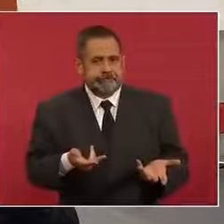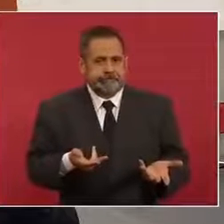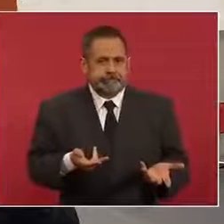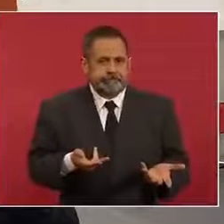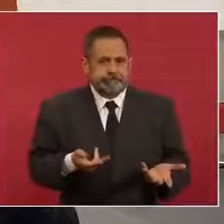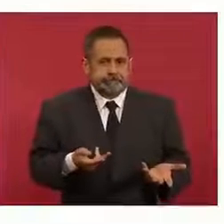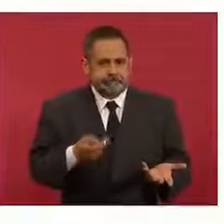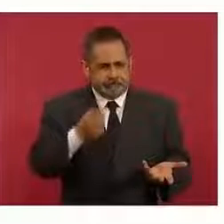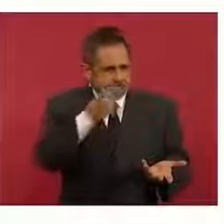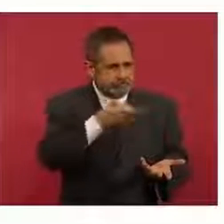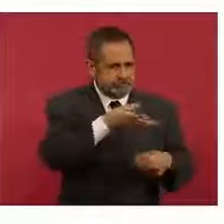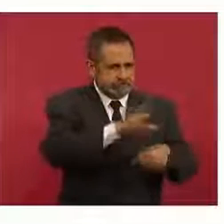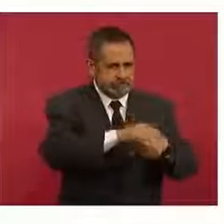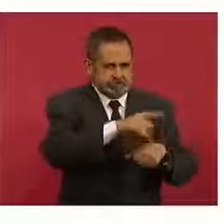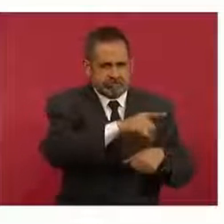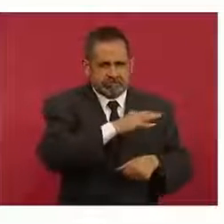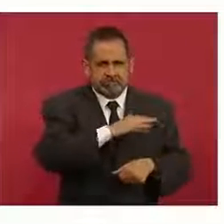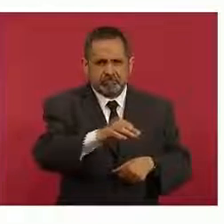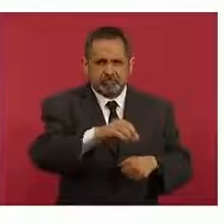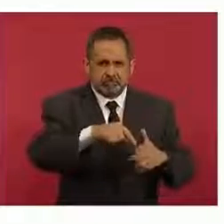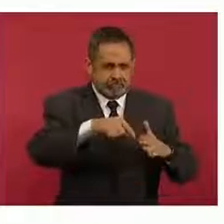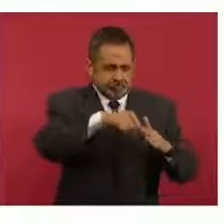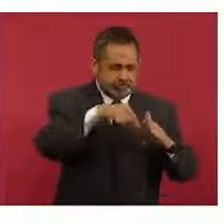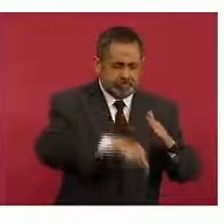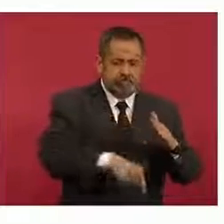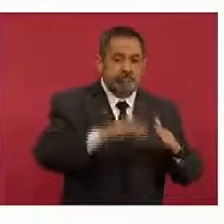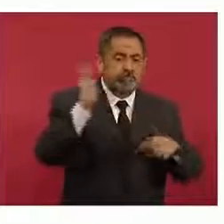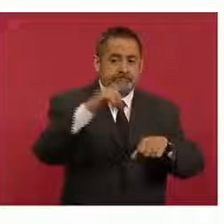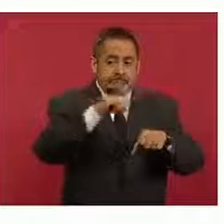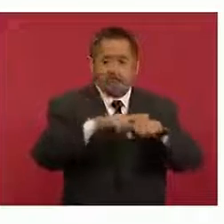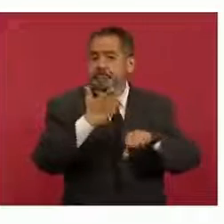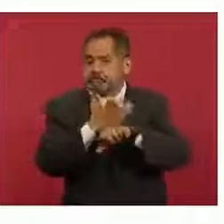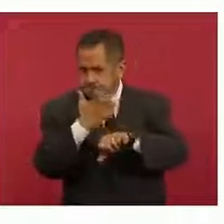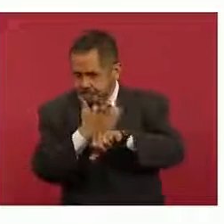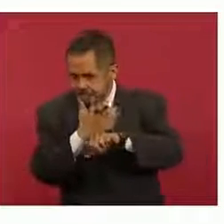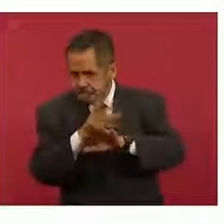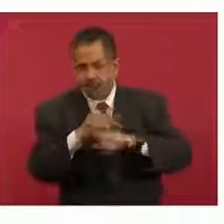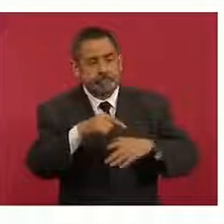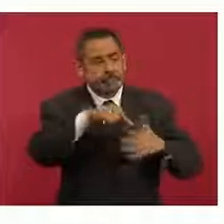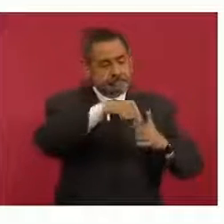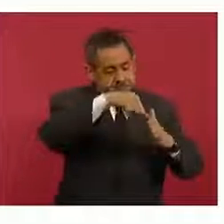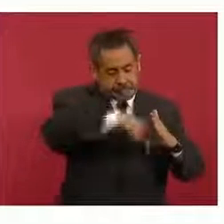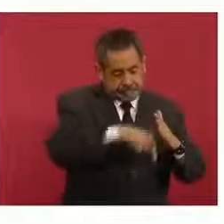para perforar en tierras federales. Eso es en Estados Unidos.